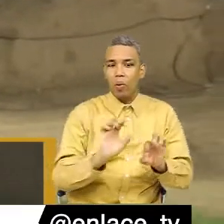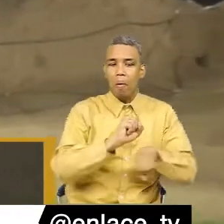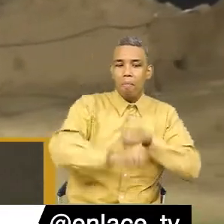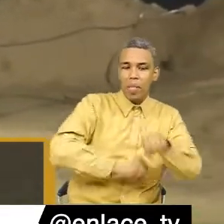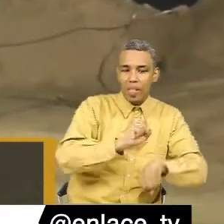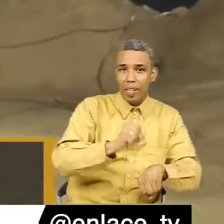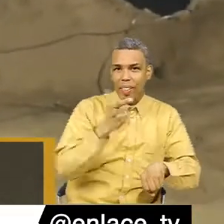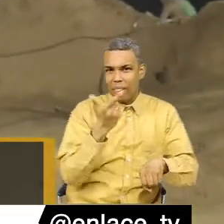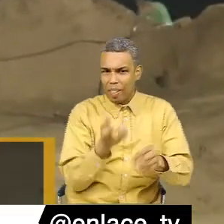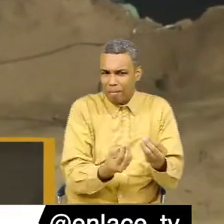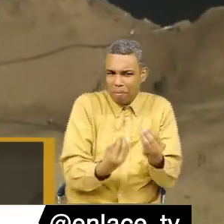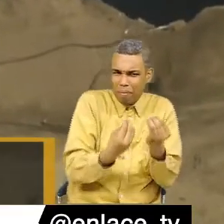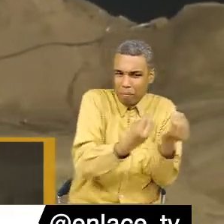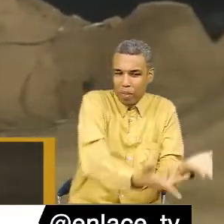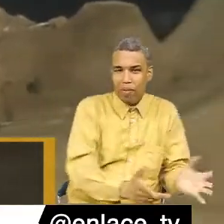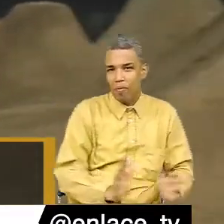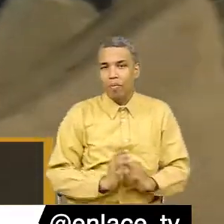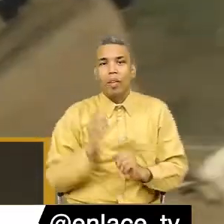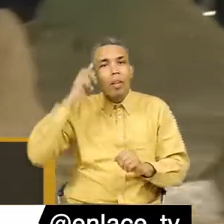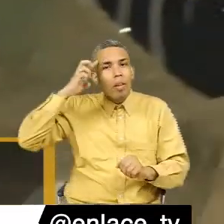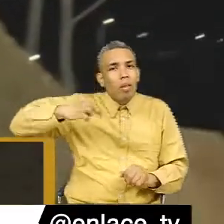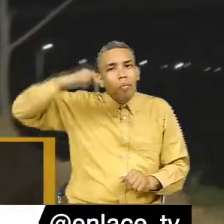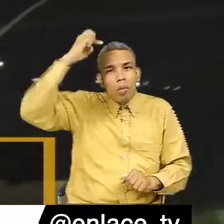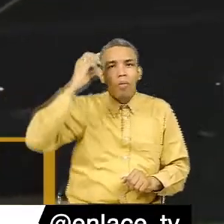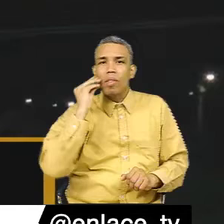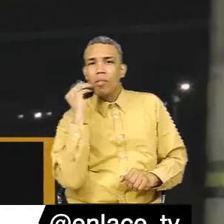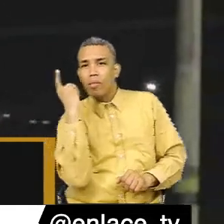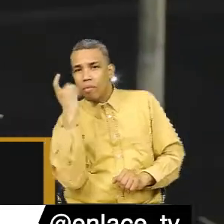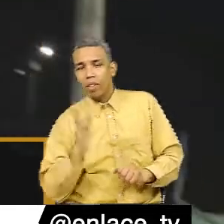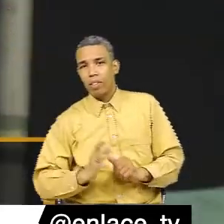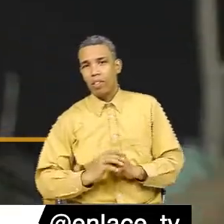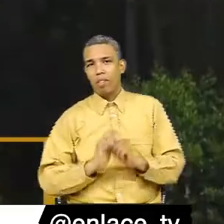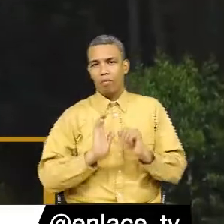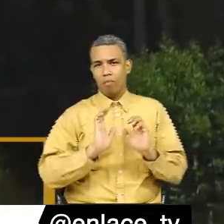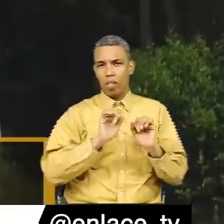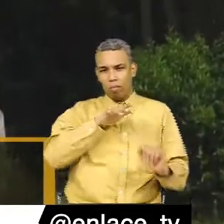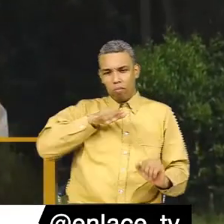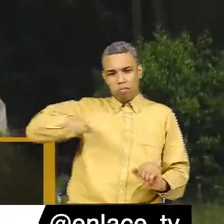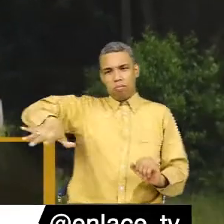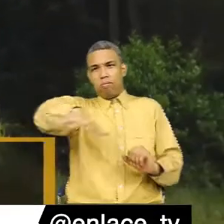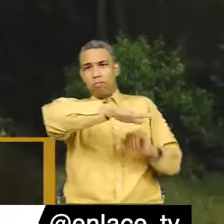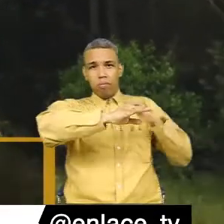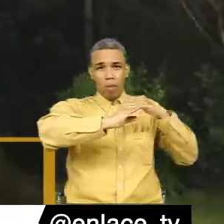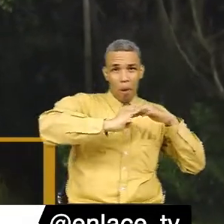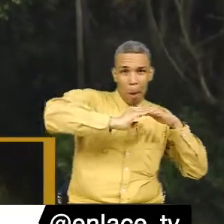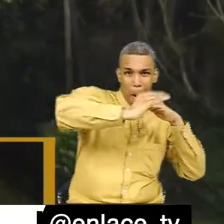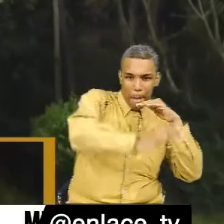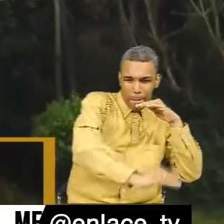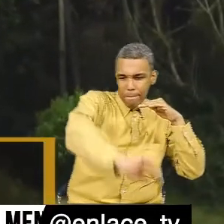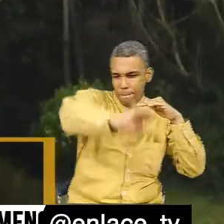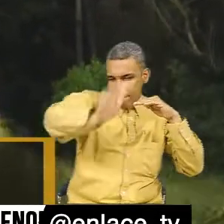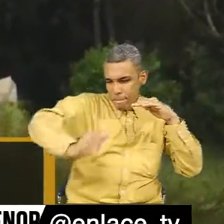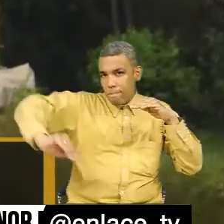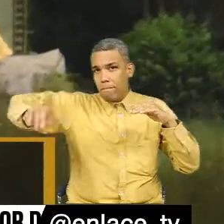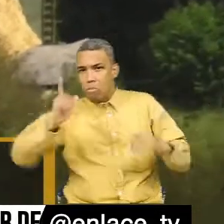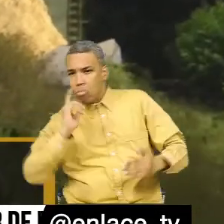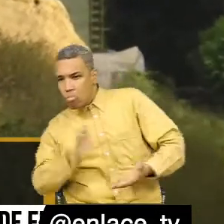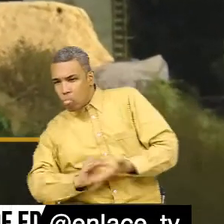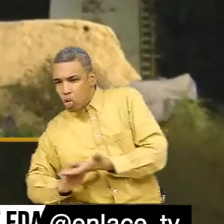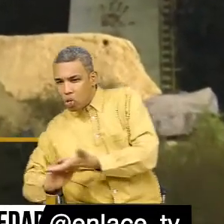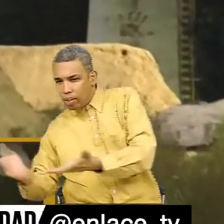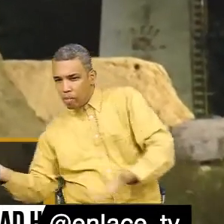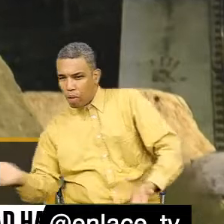categorías, novatos, expertos y profesional, se correrán en la pista que en los últimos días está sometida a mantenimiento para la competencia, la primera del